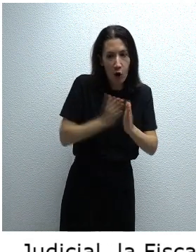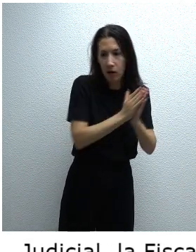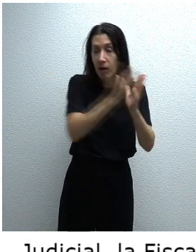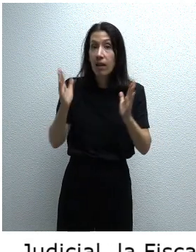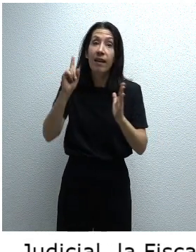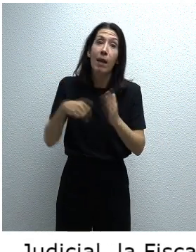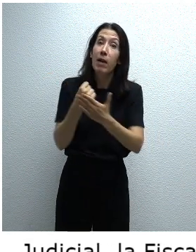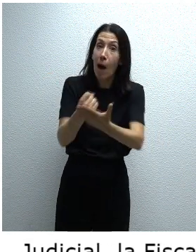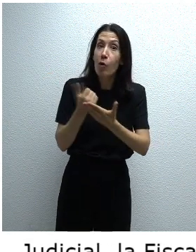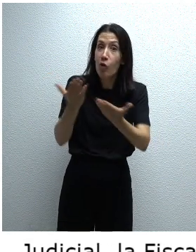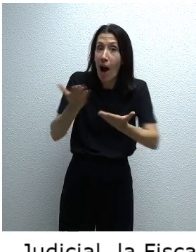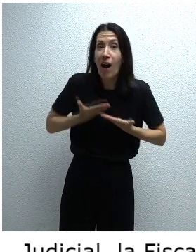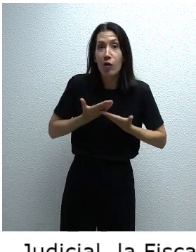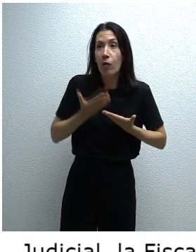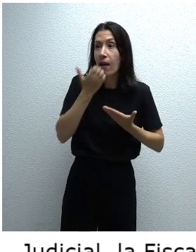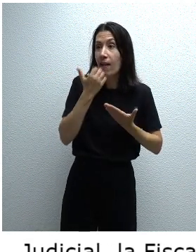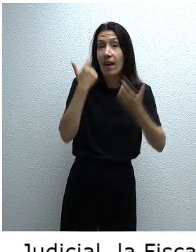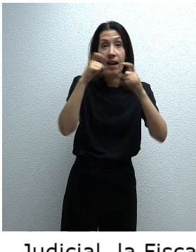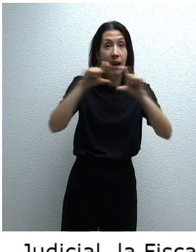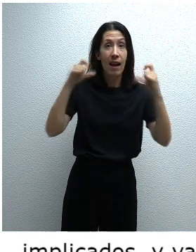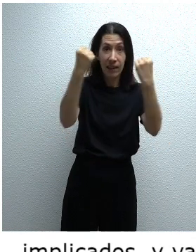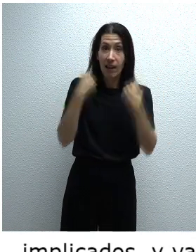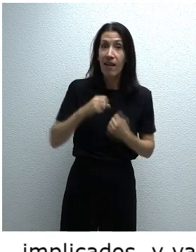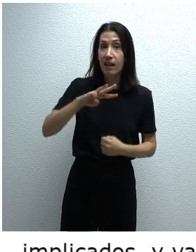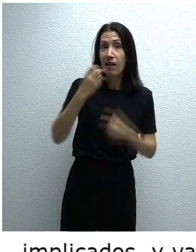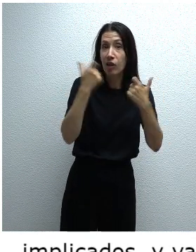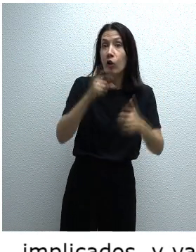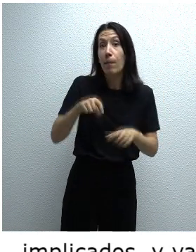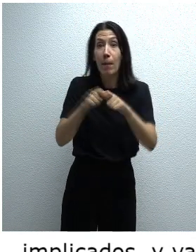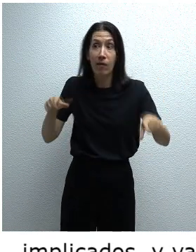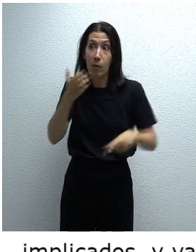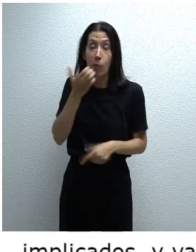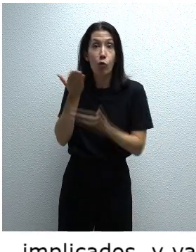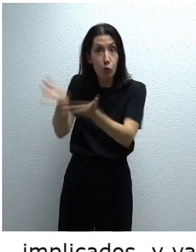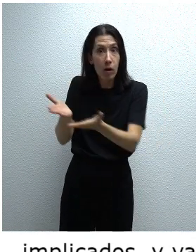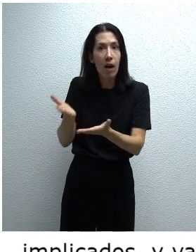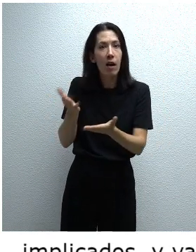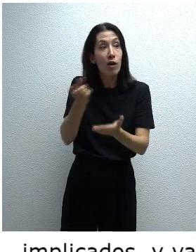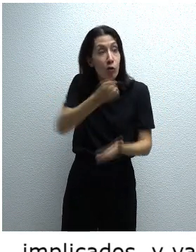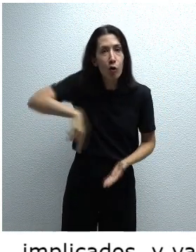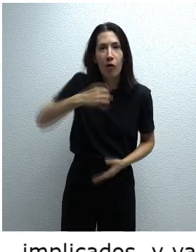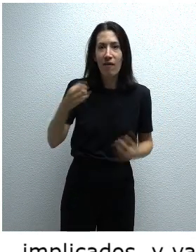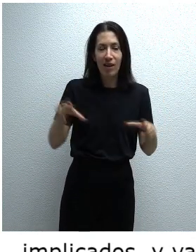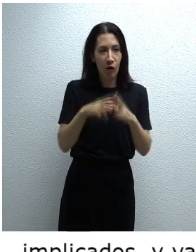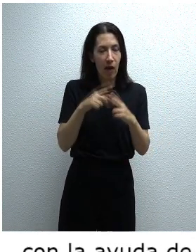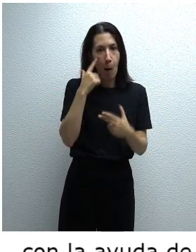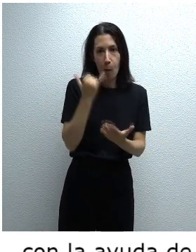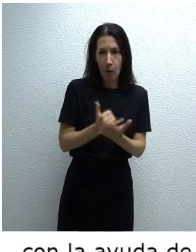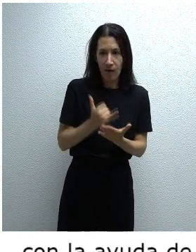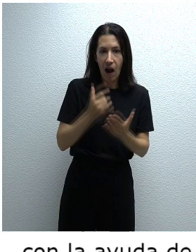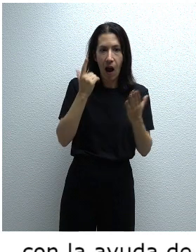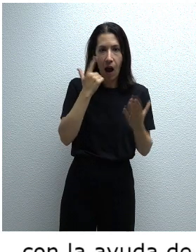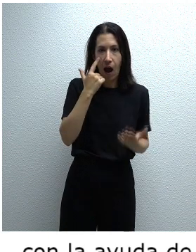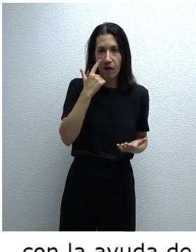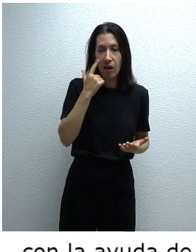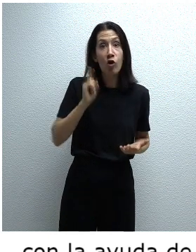del tercer sector, de las plataformas como las vuestras, yo creo que como sociedad nos tenemos que testar porque como nos implica no solo a